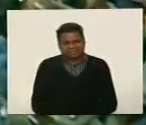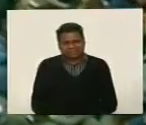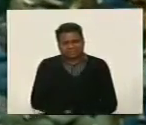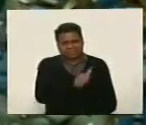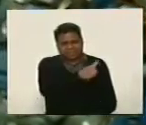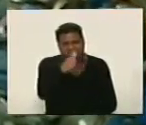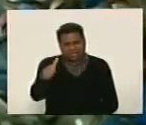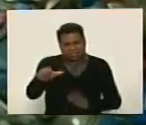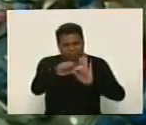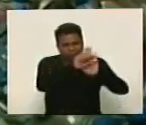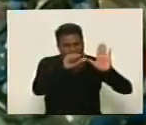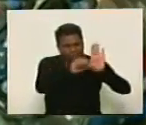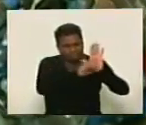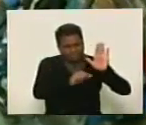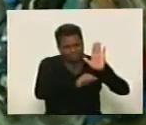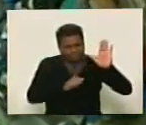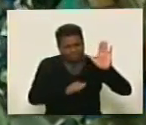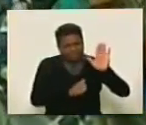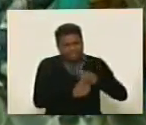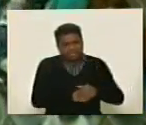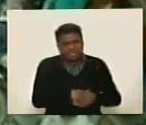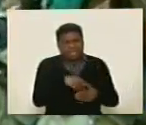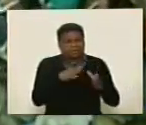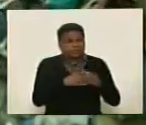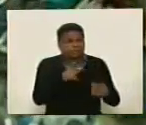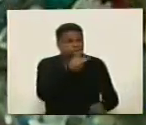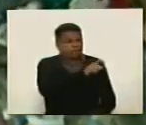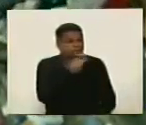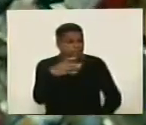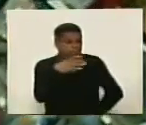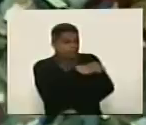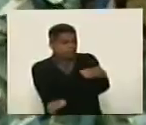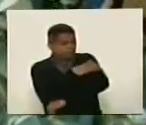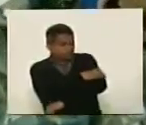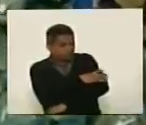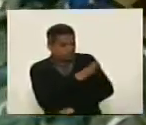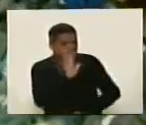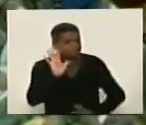cuando uno oye hablar a los señores de la oposición y en su